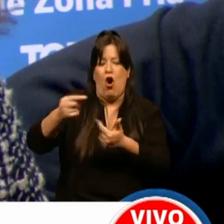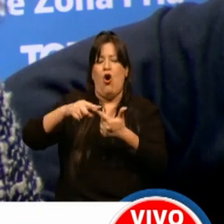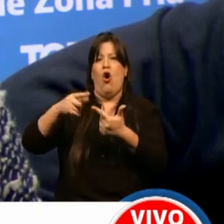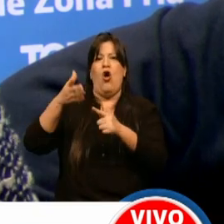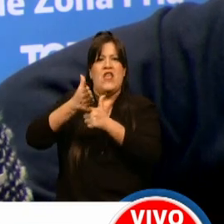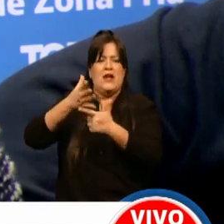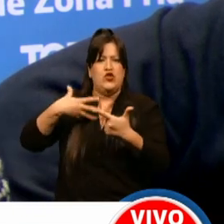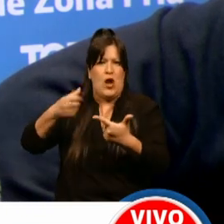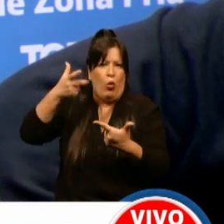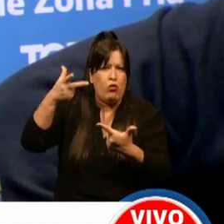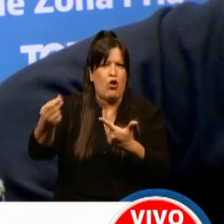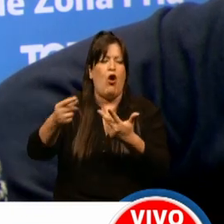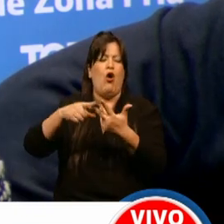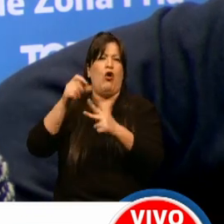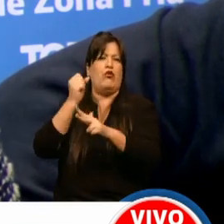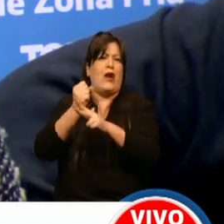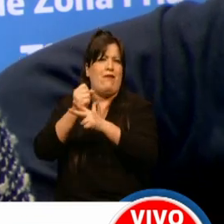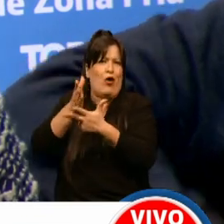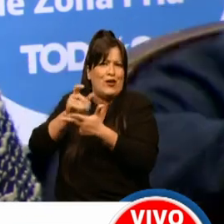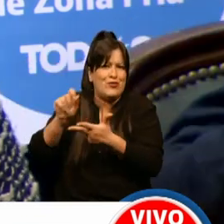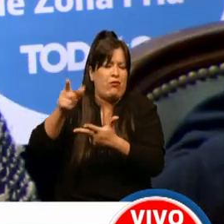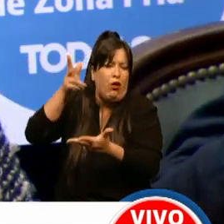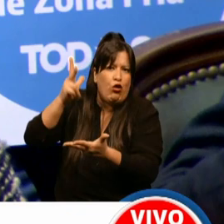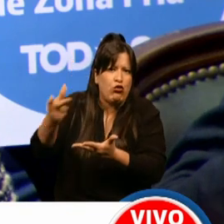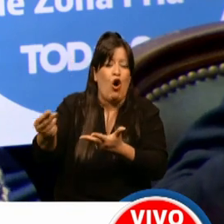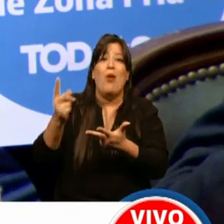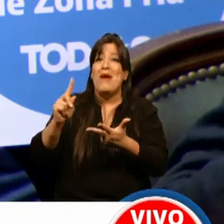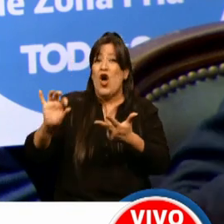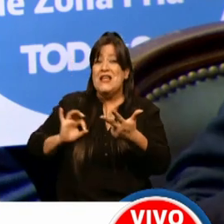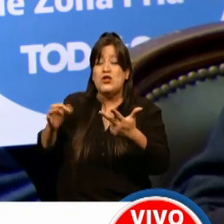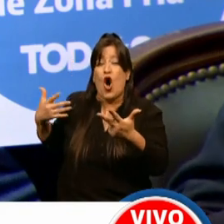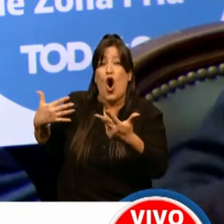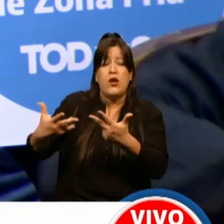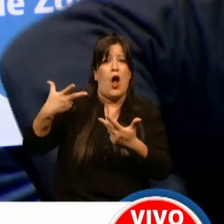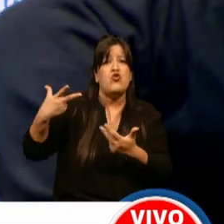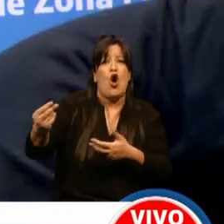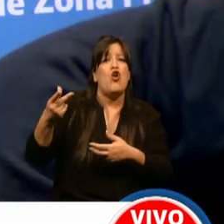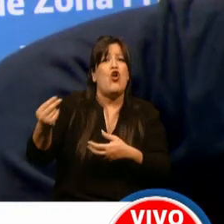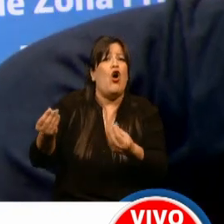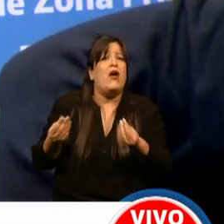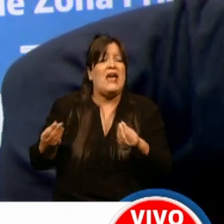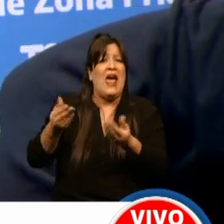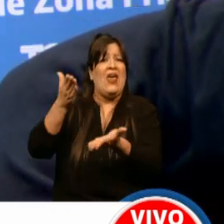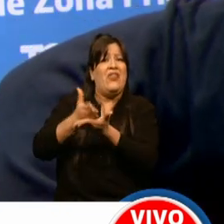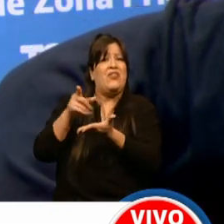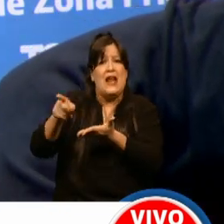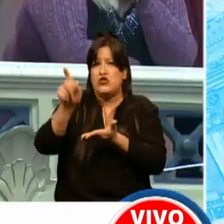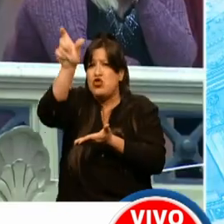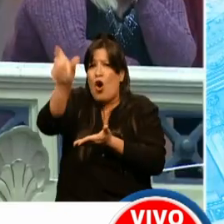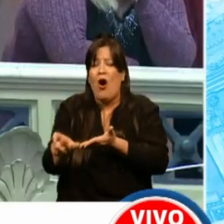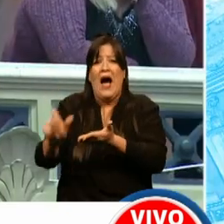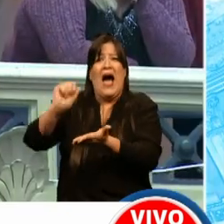al trabajo sino que a lo largo de la historia se les negó el derecho a la existencia